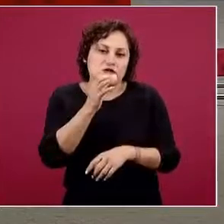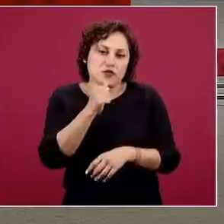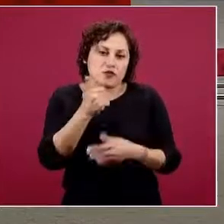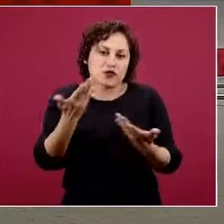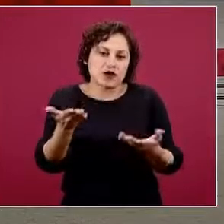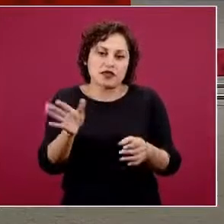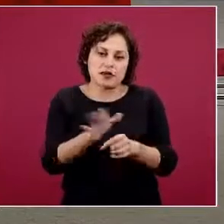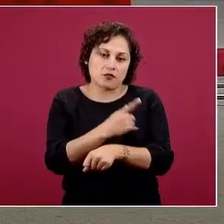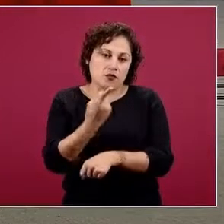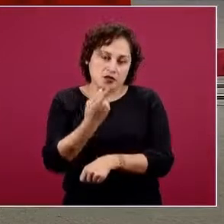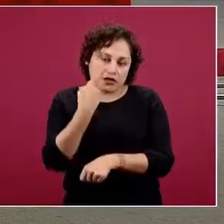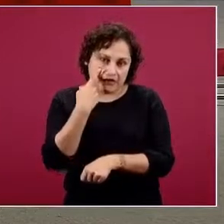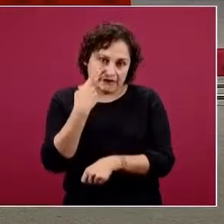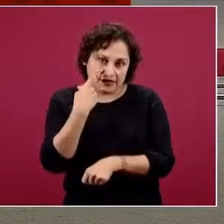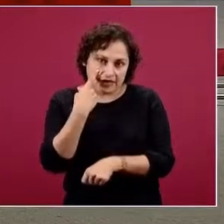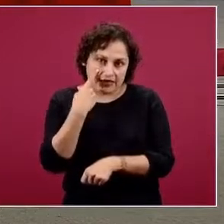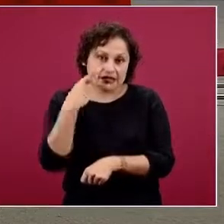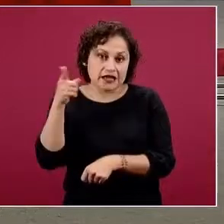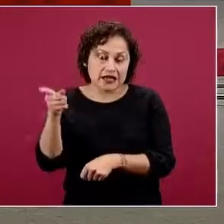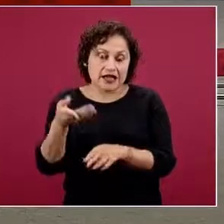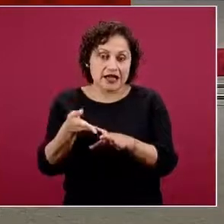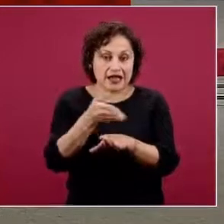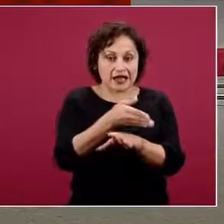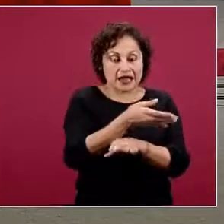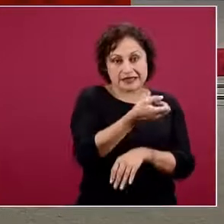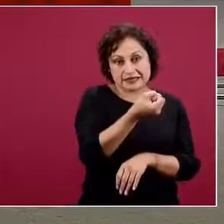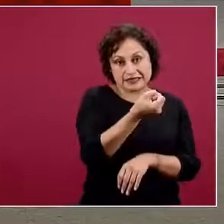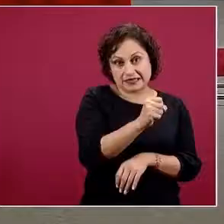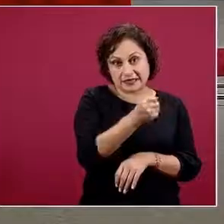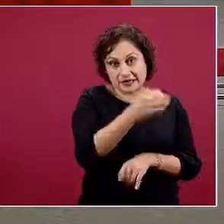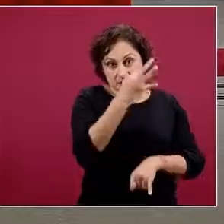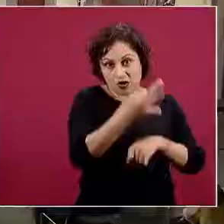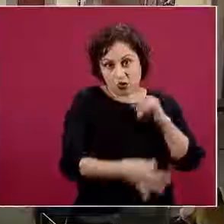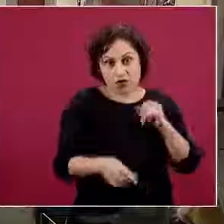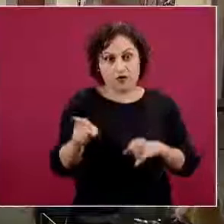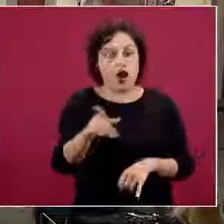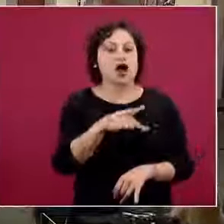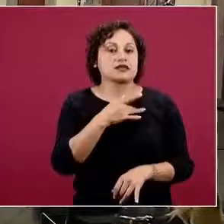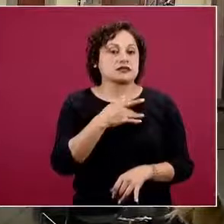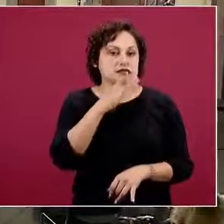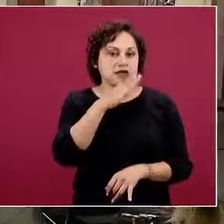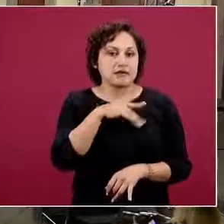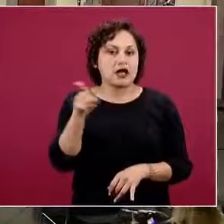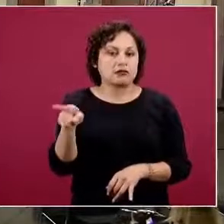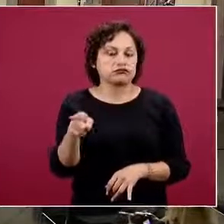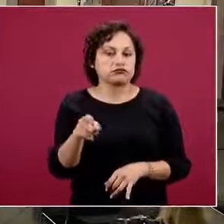presentando signos y síntomas desde fines de septiembre, ¿no? ¿Hay un